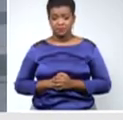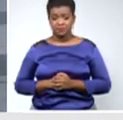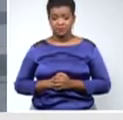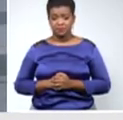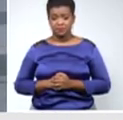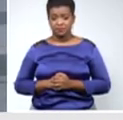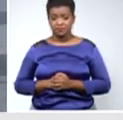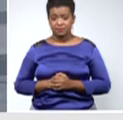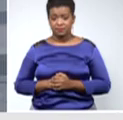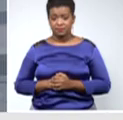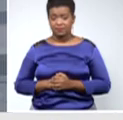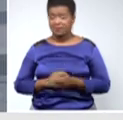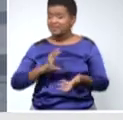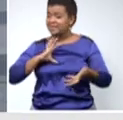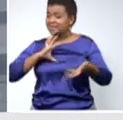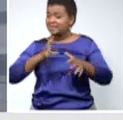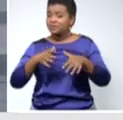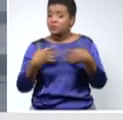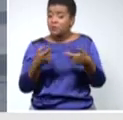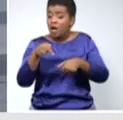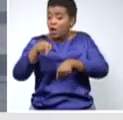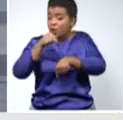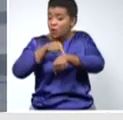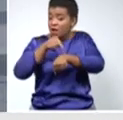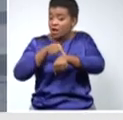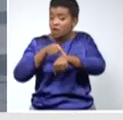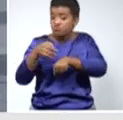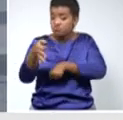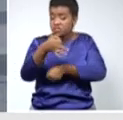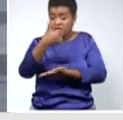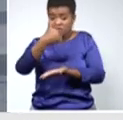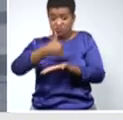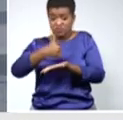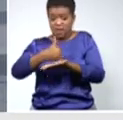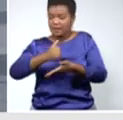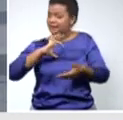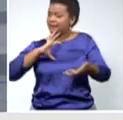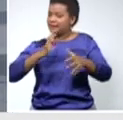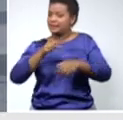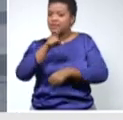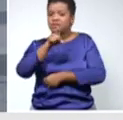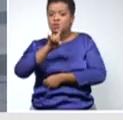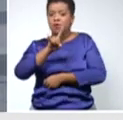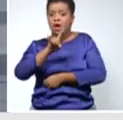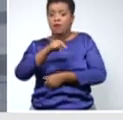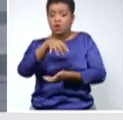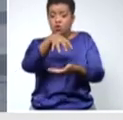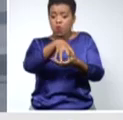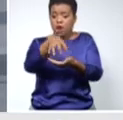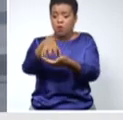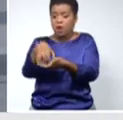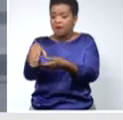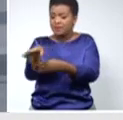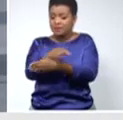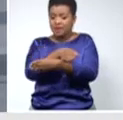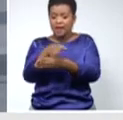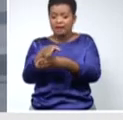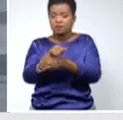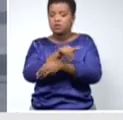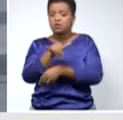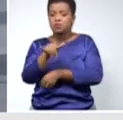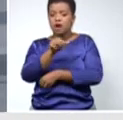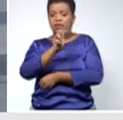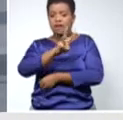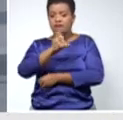situación más crítica la tiene en este minuto el municipio cabecera, con más de 19 consejos populares y 300.000 habitantes. De ahí que